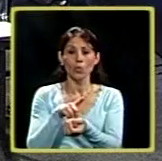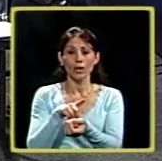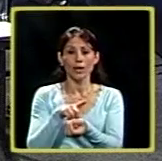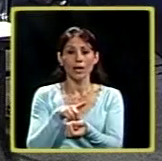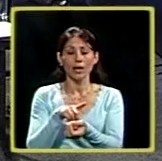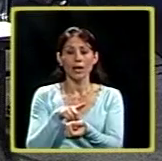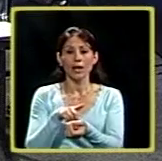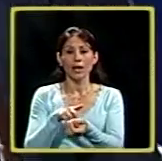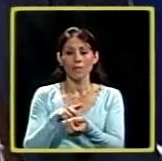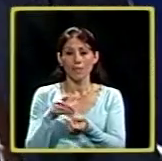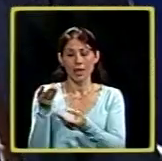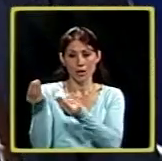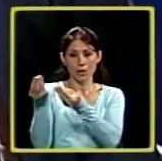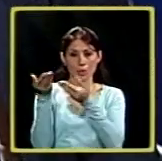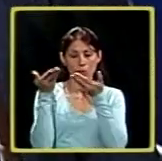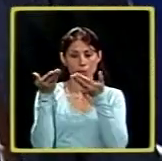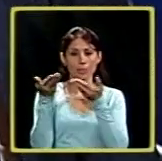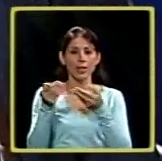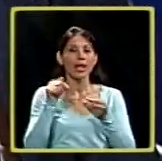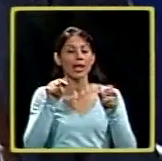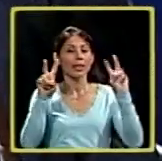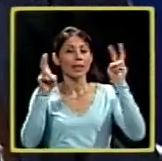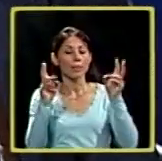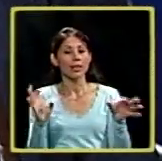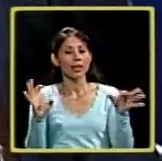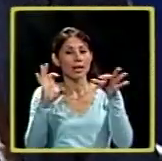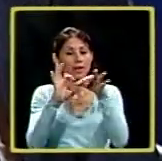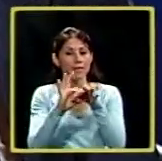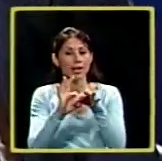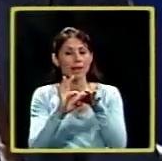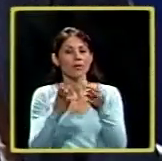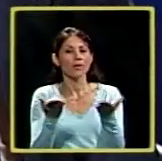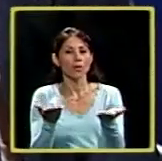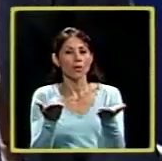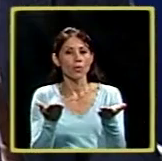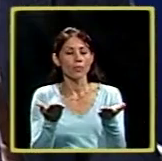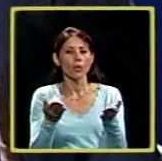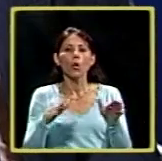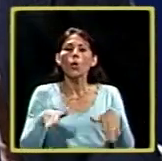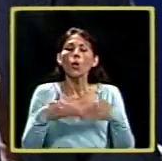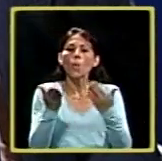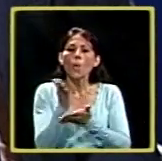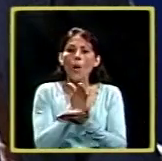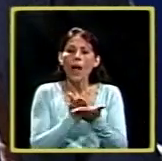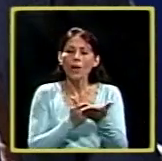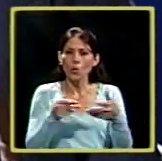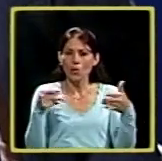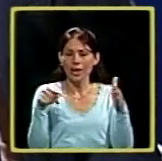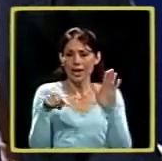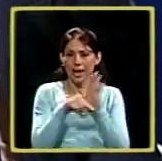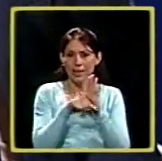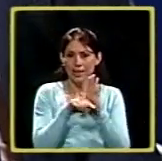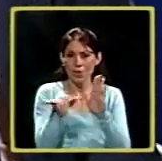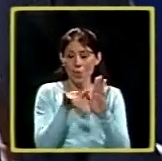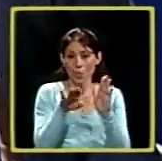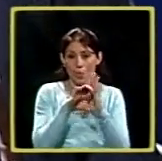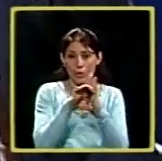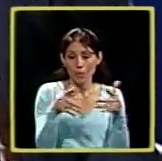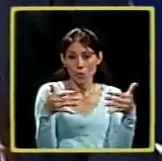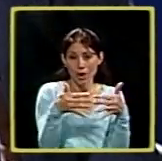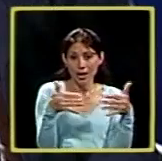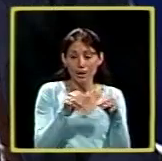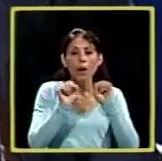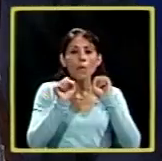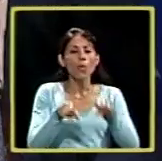me introdujo. El tema tiene que ver un poco cómo algo tan negativo como la guerra puede generar